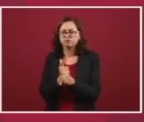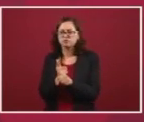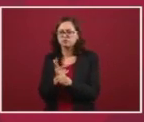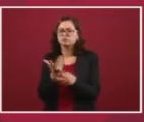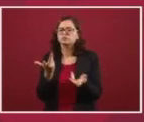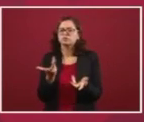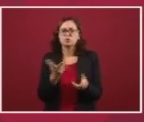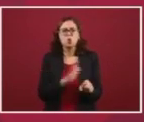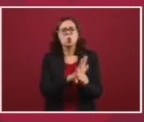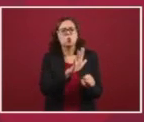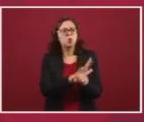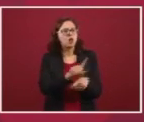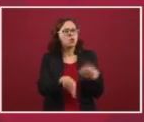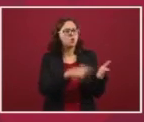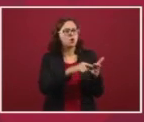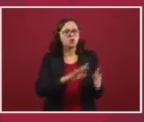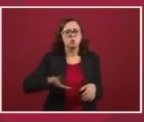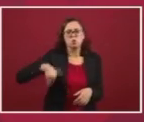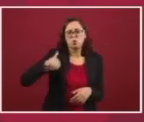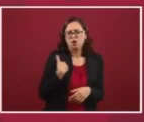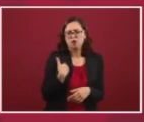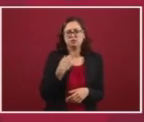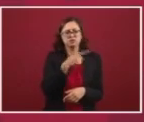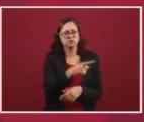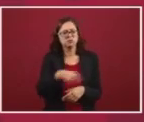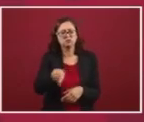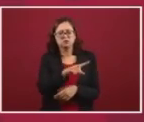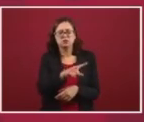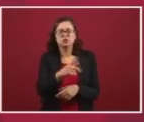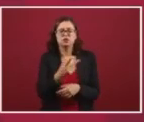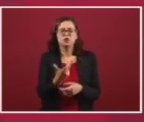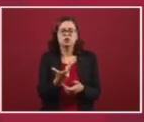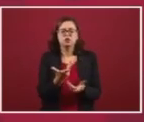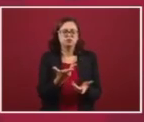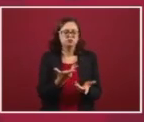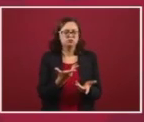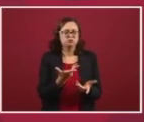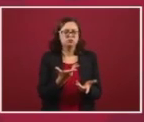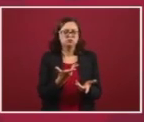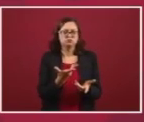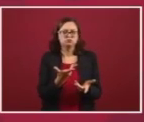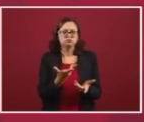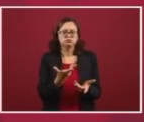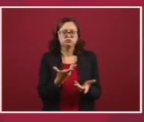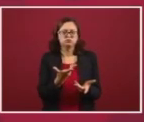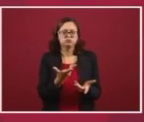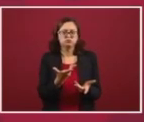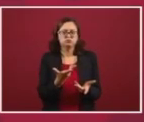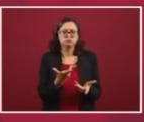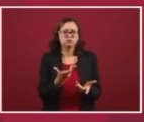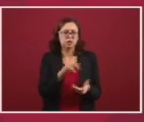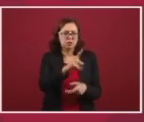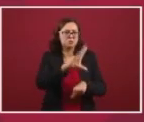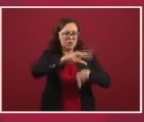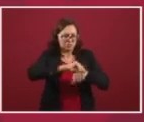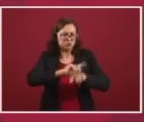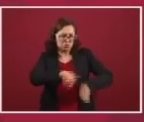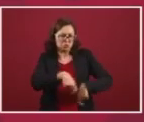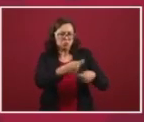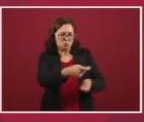que son depositarías productivas, porque recibimos una contraprestación por el comodato de dichos